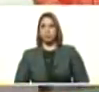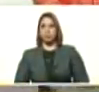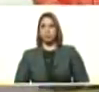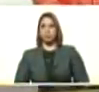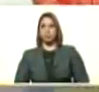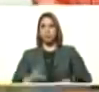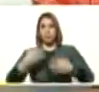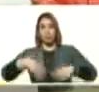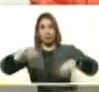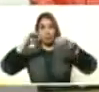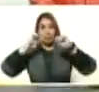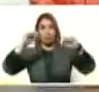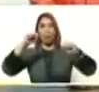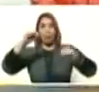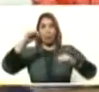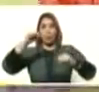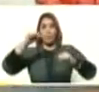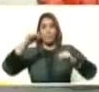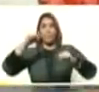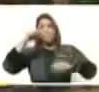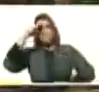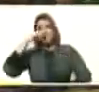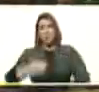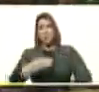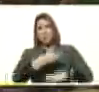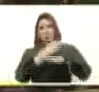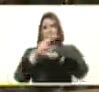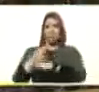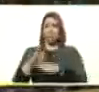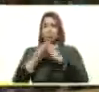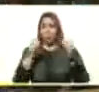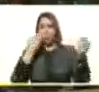¡Que vivan los milicianos y las milicianas!